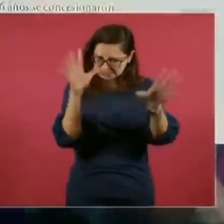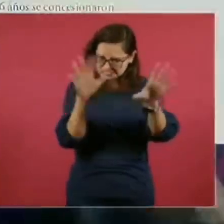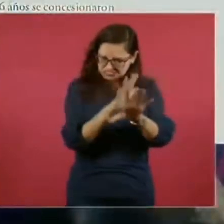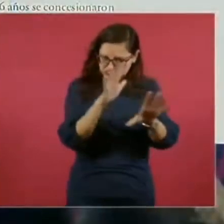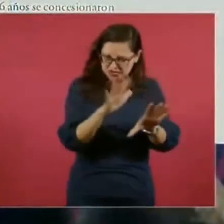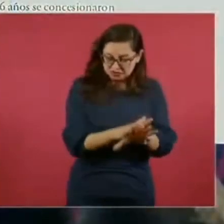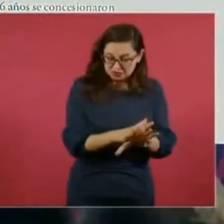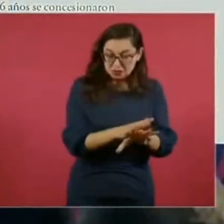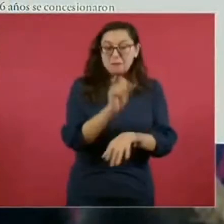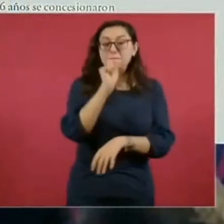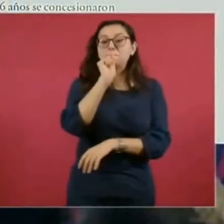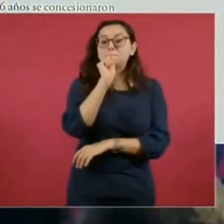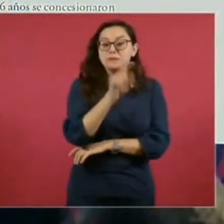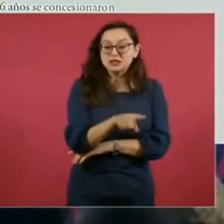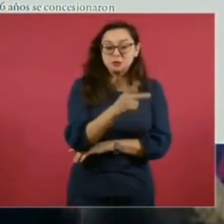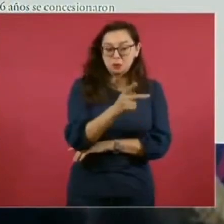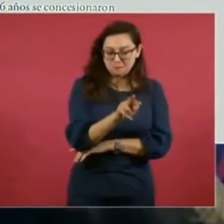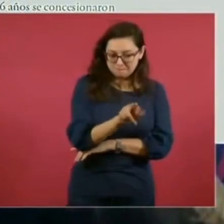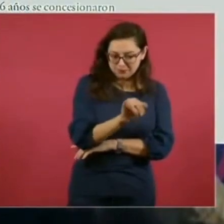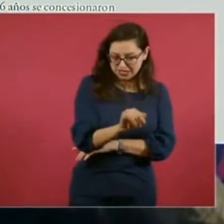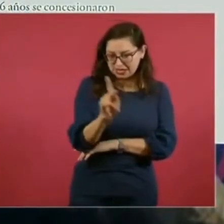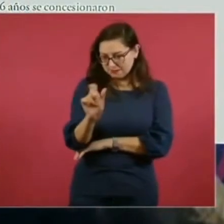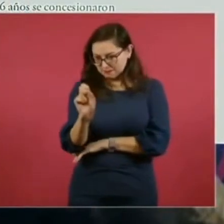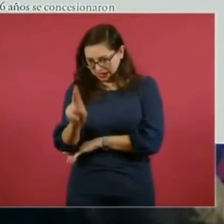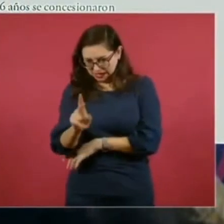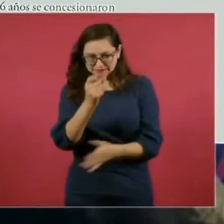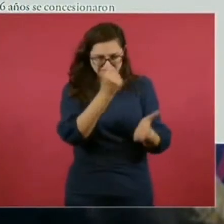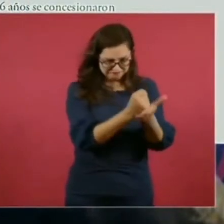la venta las tierras ejidales.